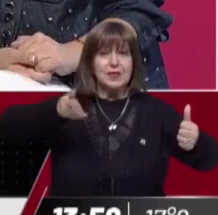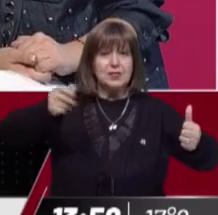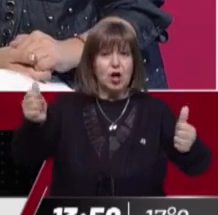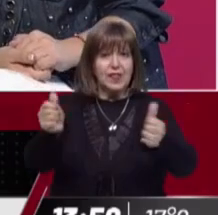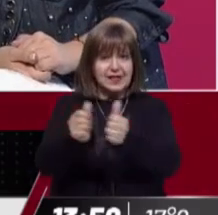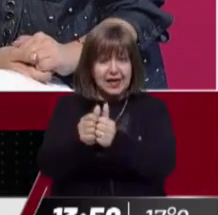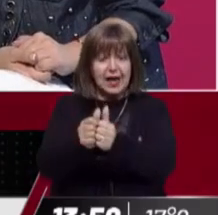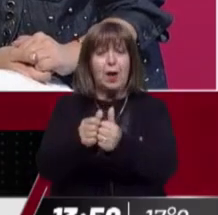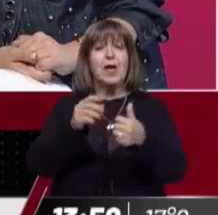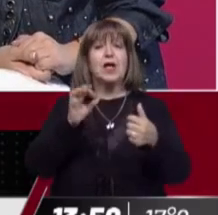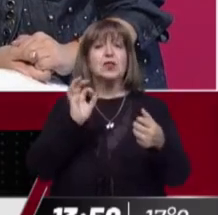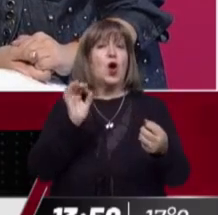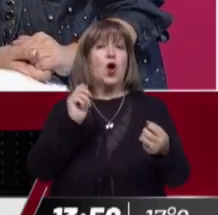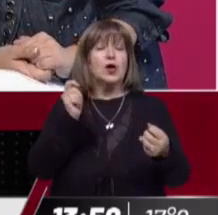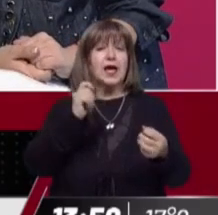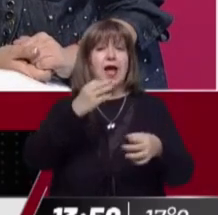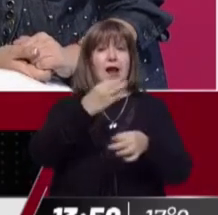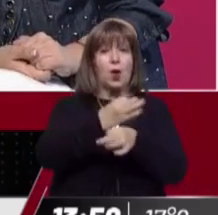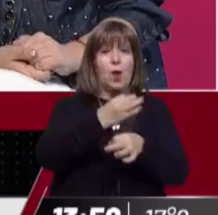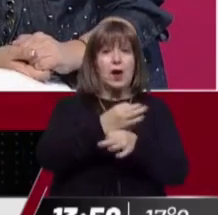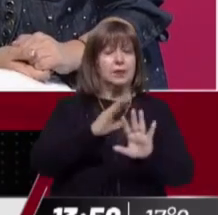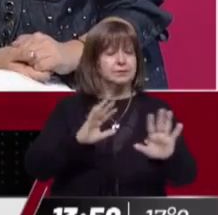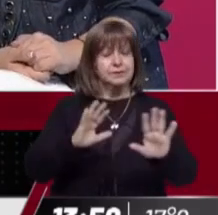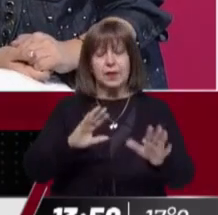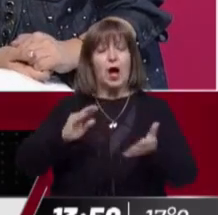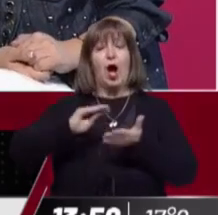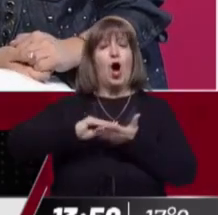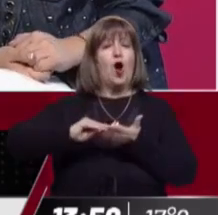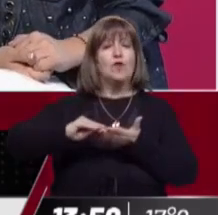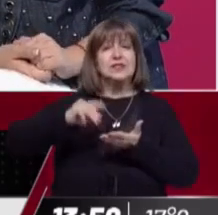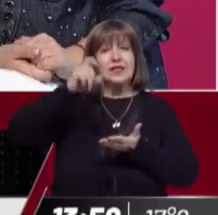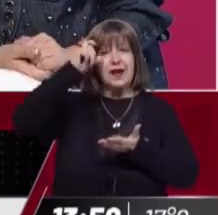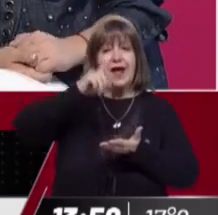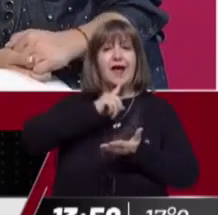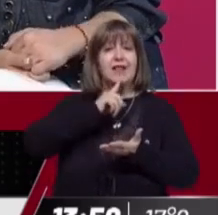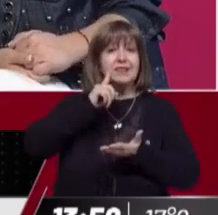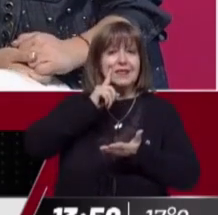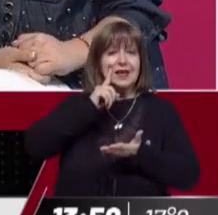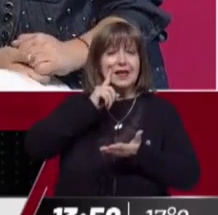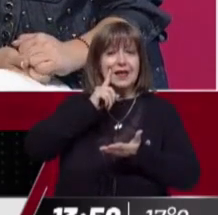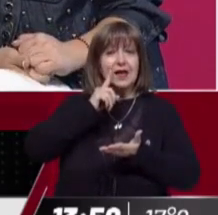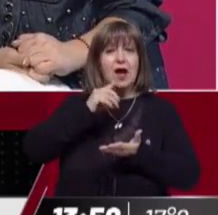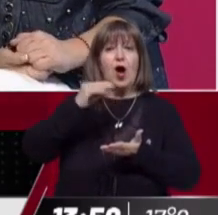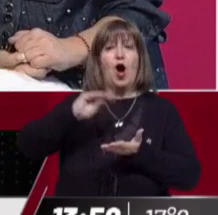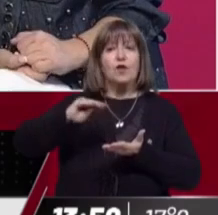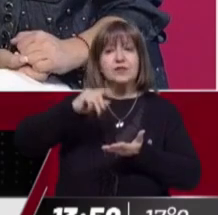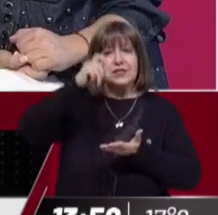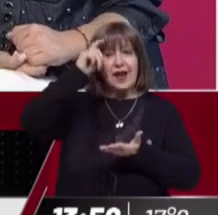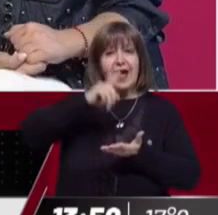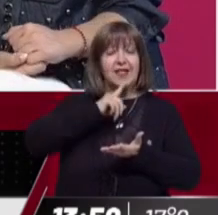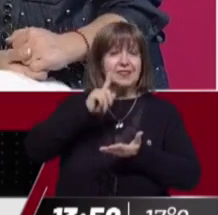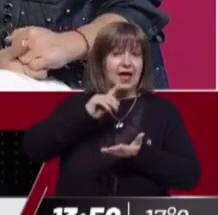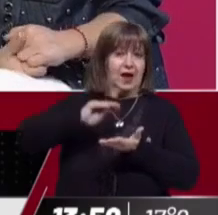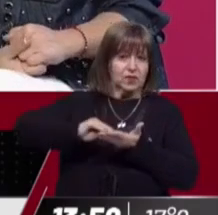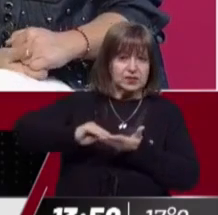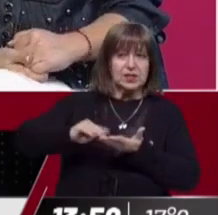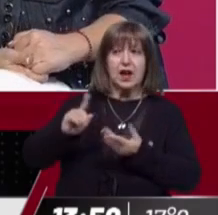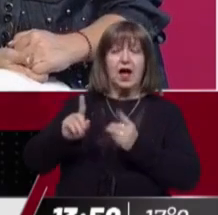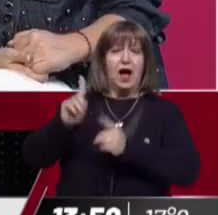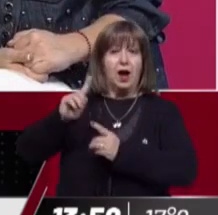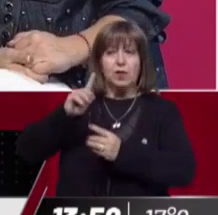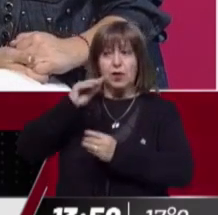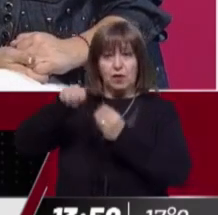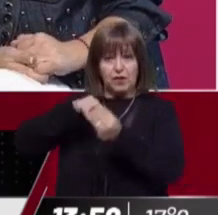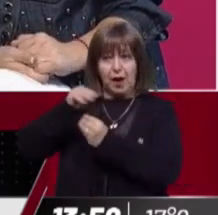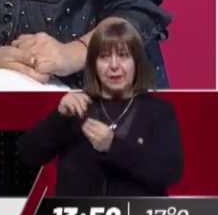Con quienes estuvimos hablando es con gente de Leti, que son quienes van a ir mañana a la fiscalía a presentar este pedido de restricción. Algunos papás están al